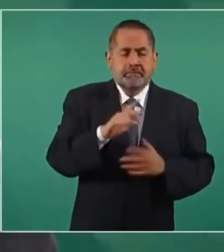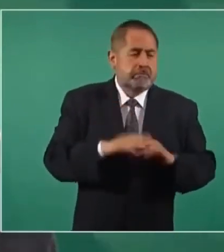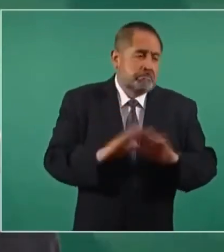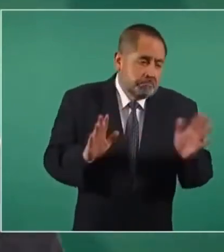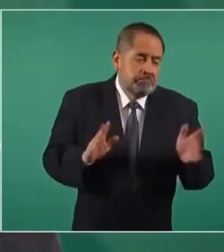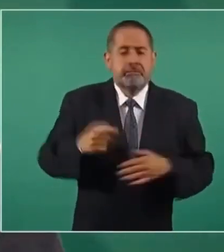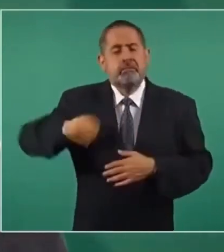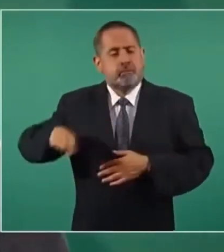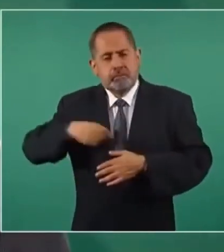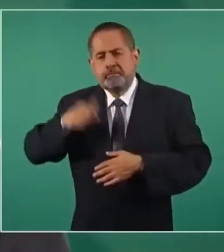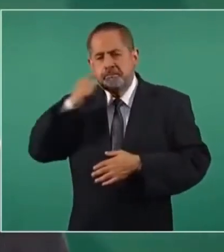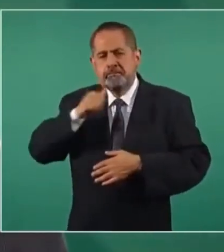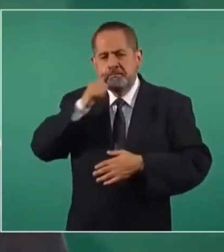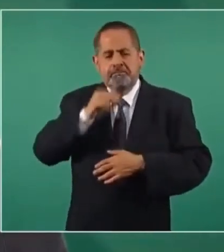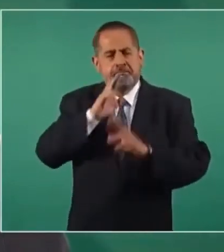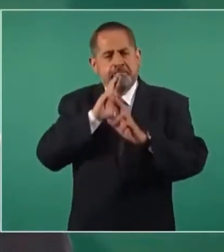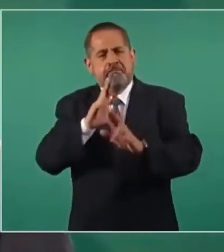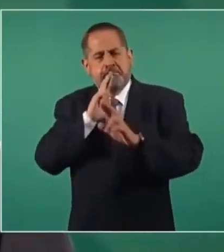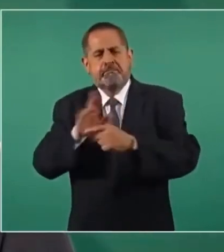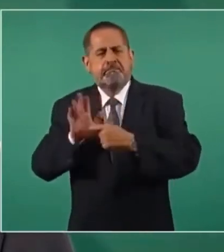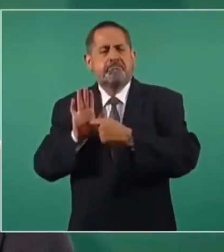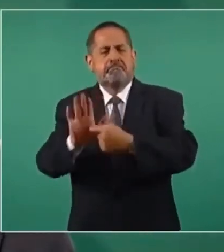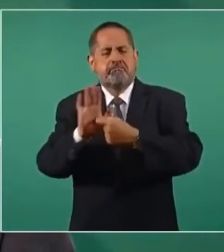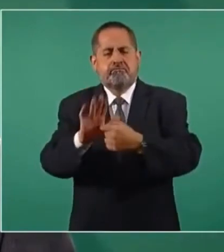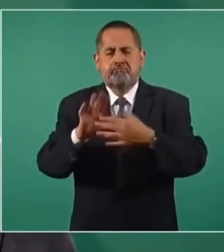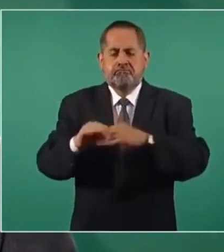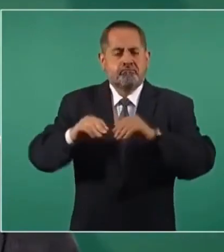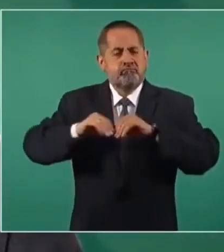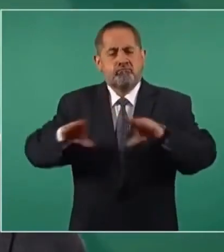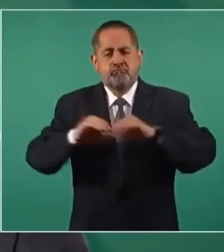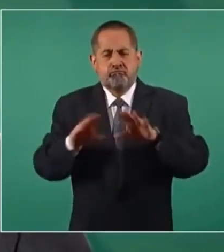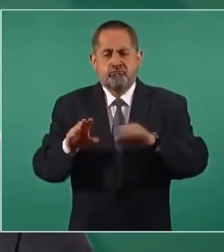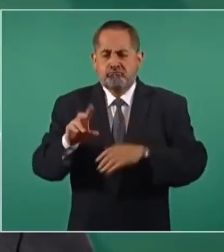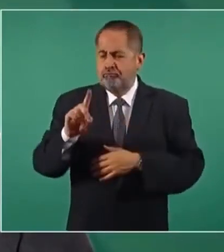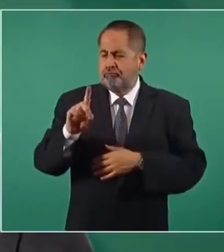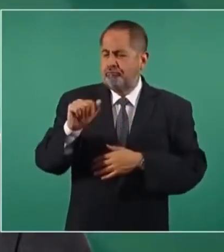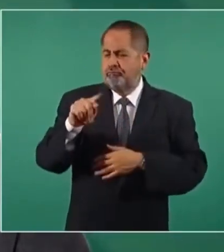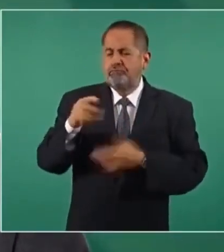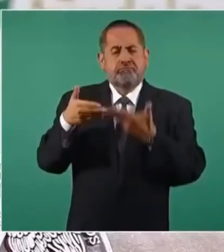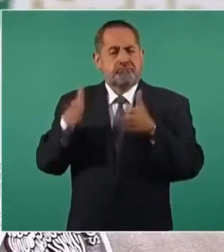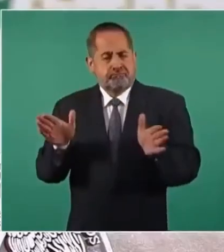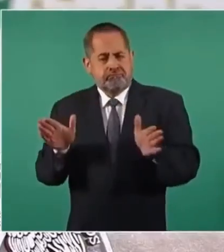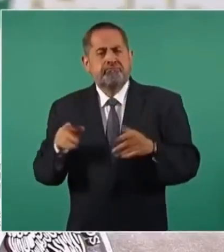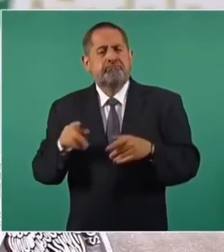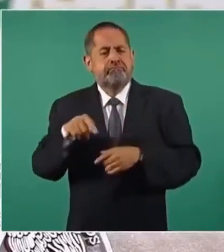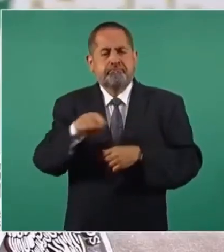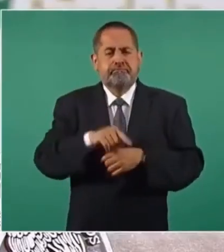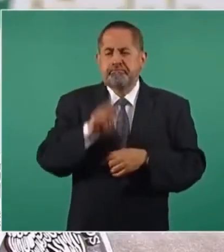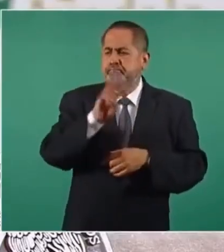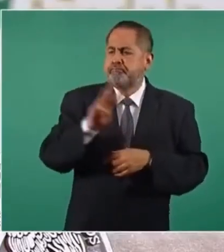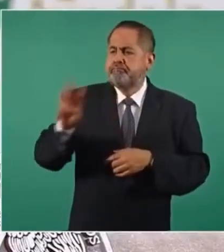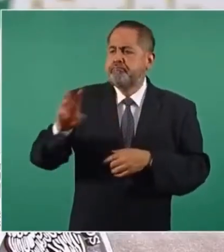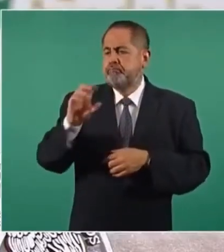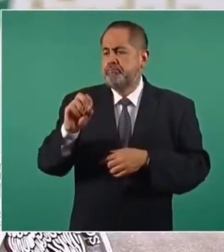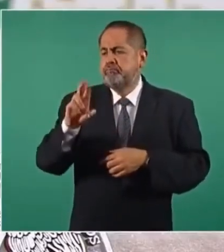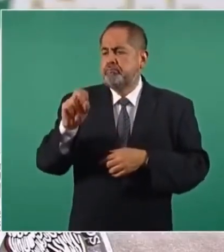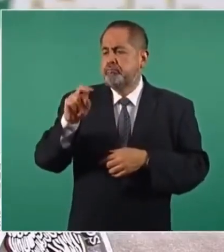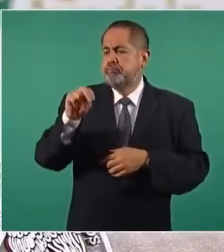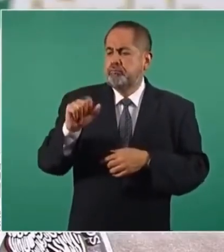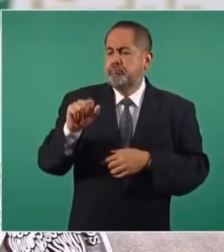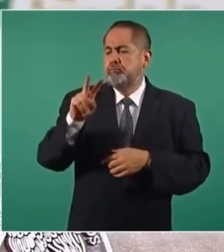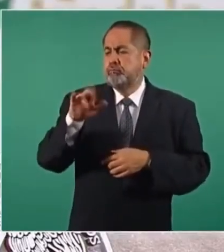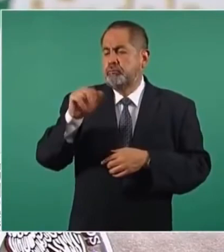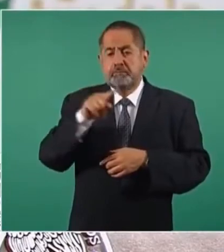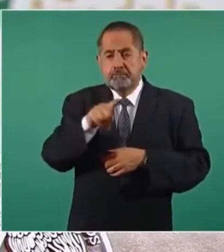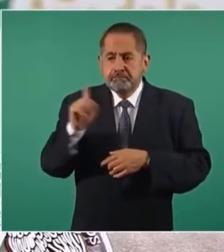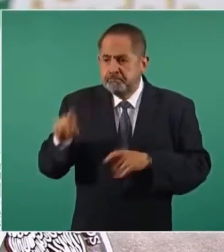información y siempre respondiendo a preguntas, y tenemos nuestro sistema de datos abiertos e información en el portal Coronavirus, y la verdad